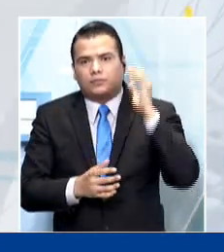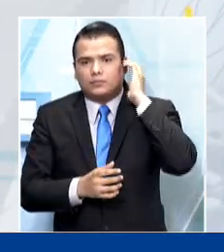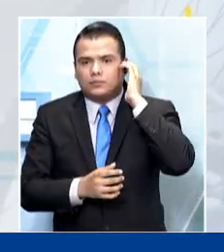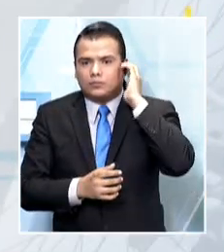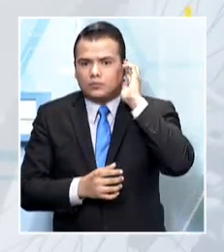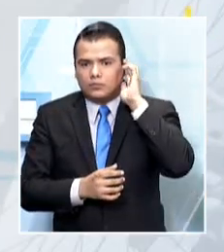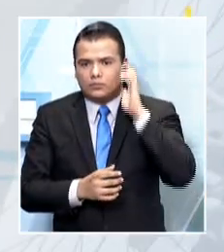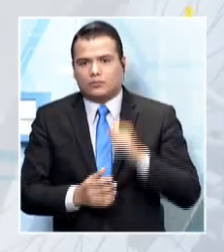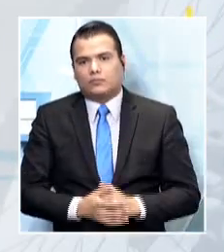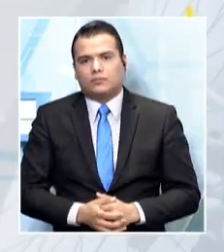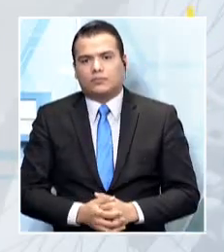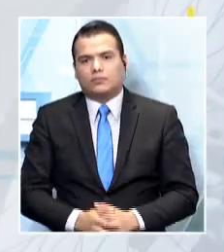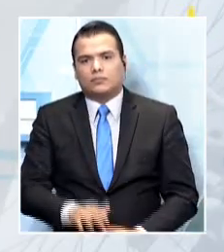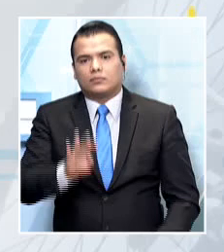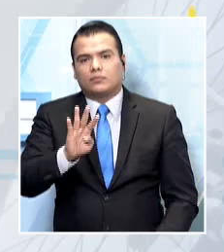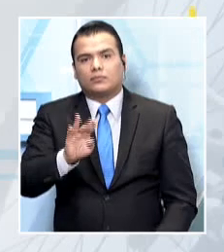de